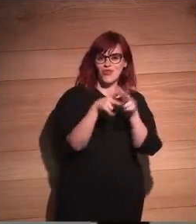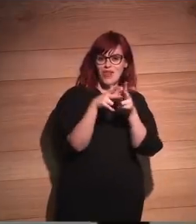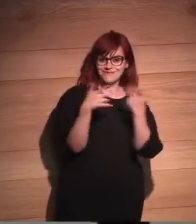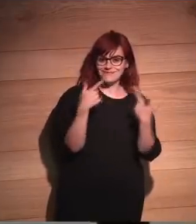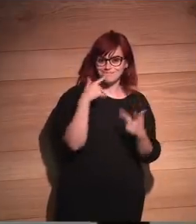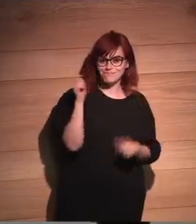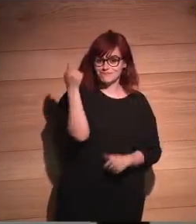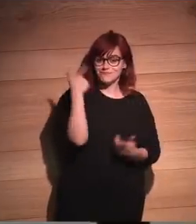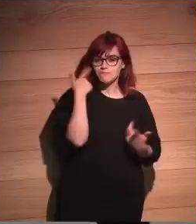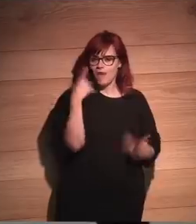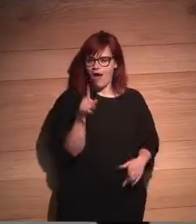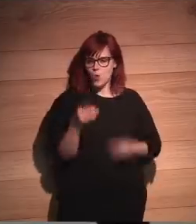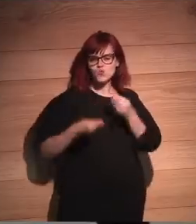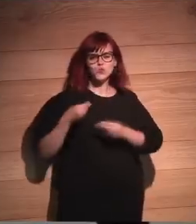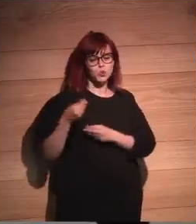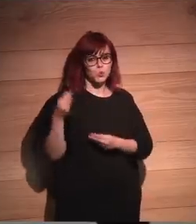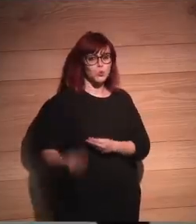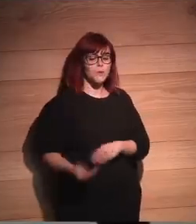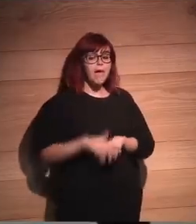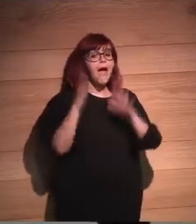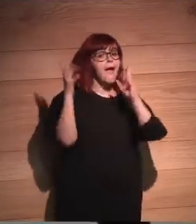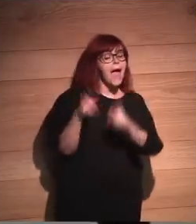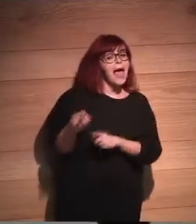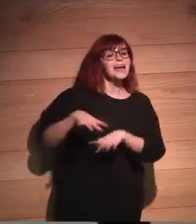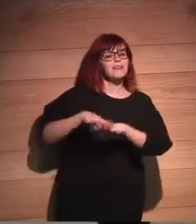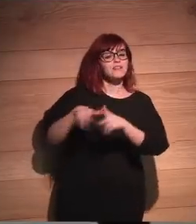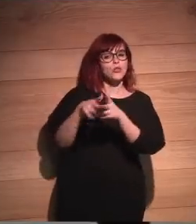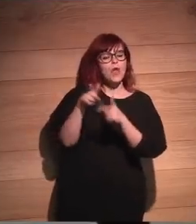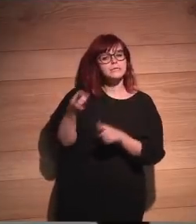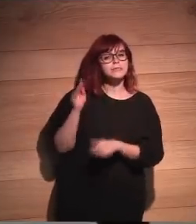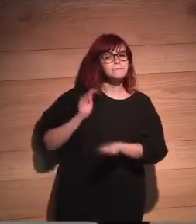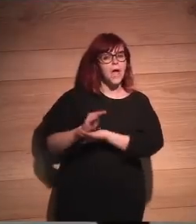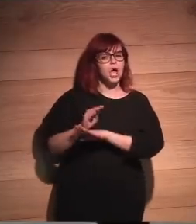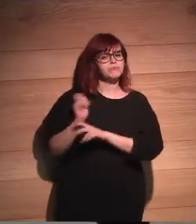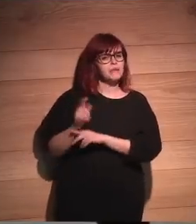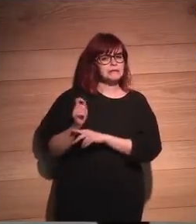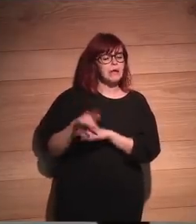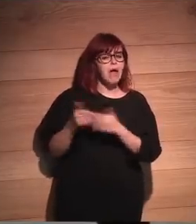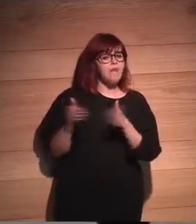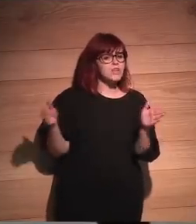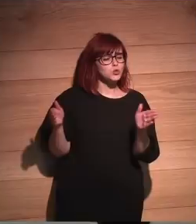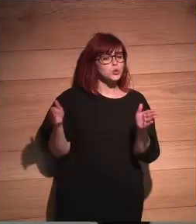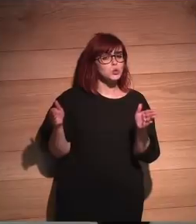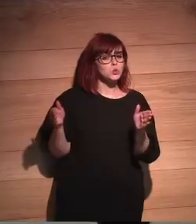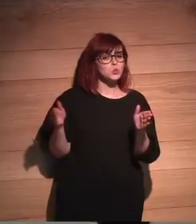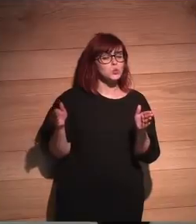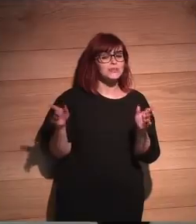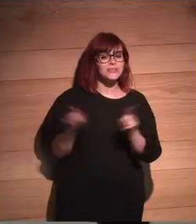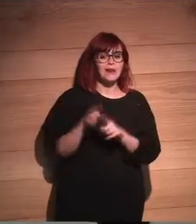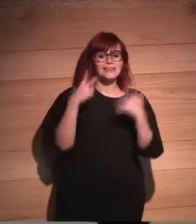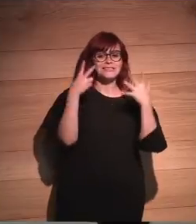sociales, que saben utilizar muy bien. Se calcula que en redes sociales ellos tienen permanentemente abierto más